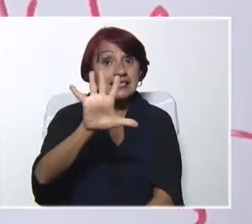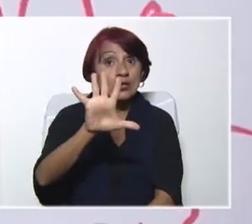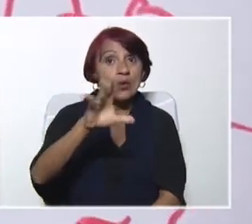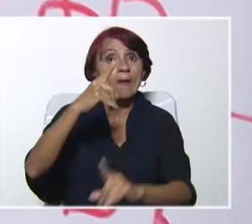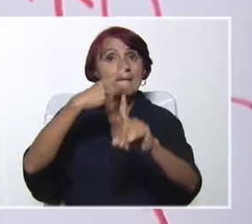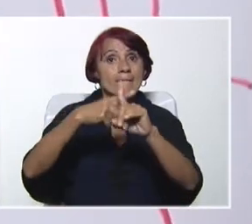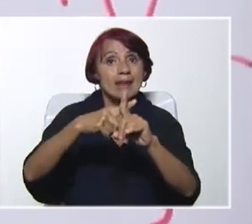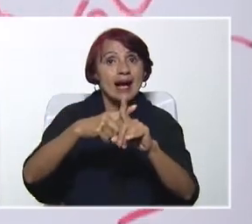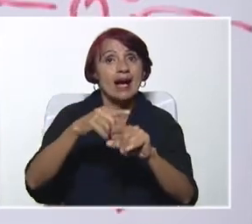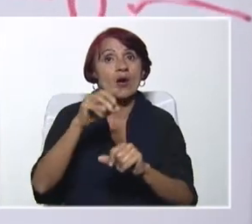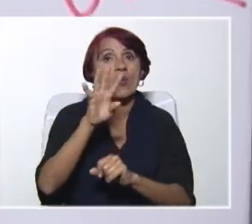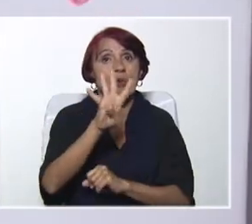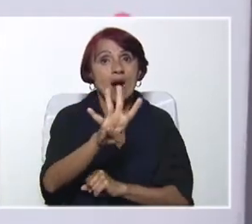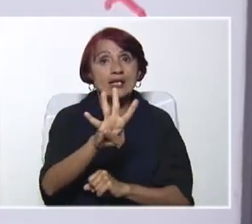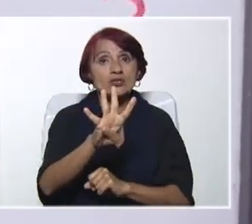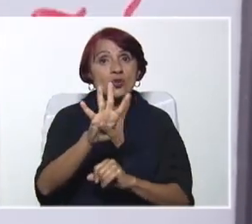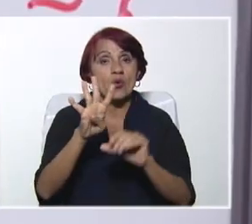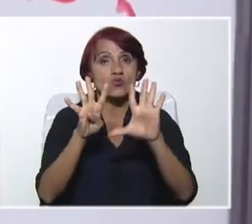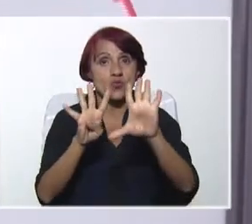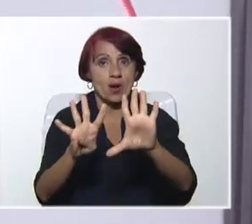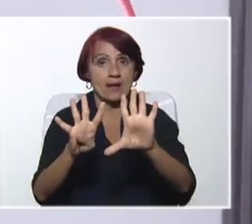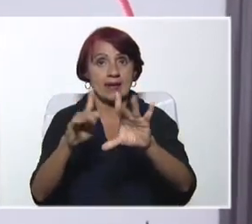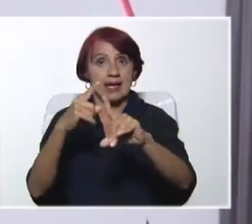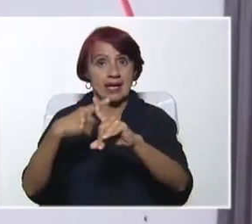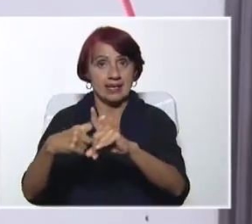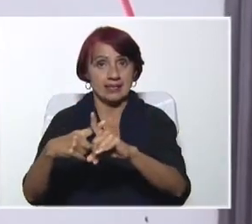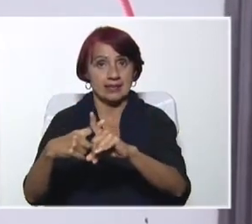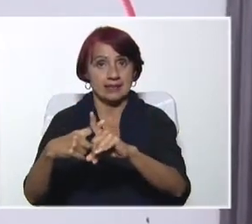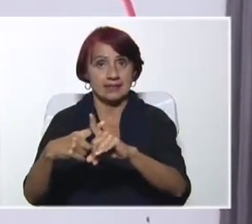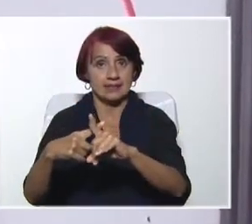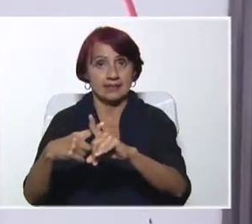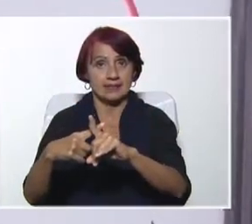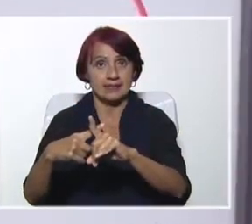5 más 4, 9x,